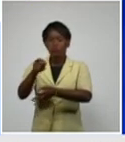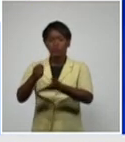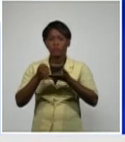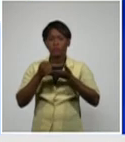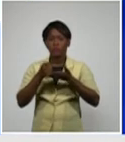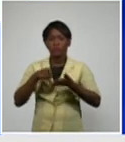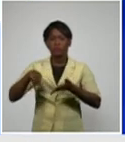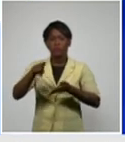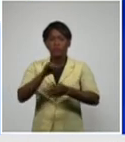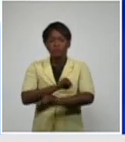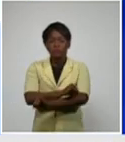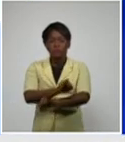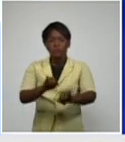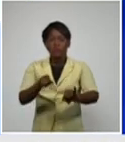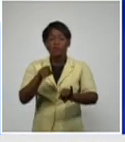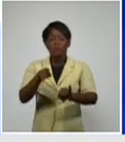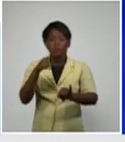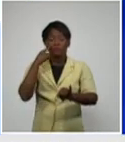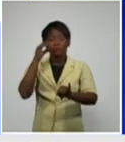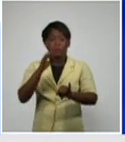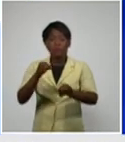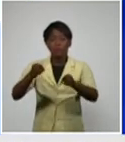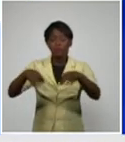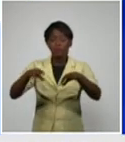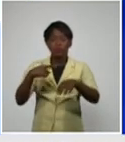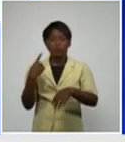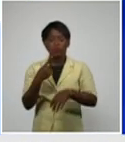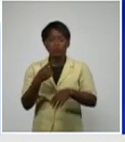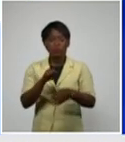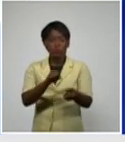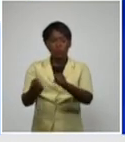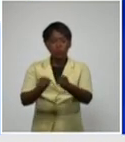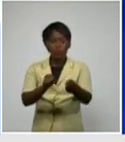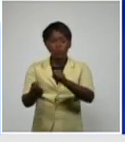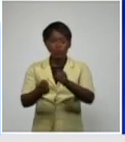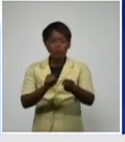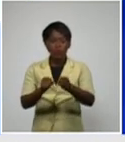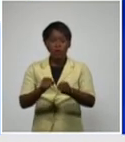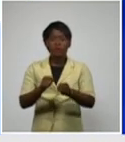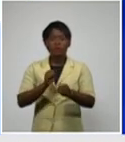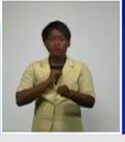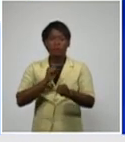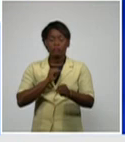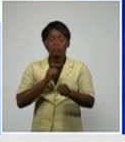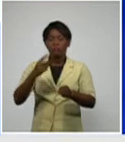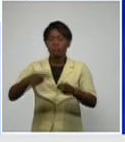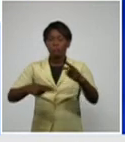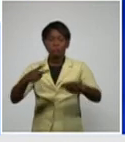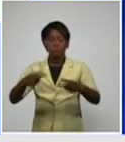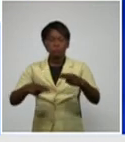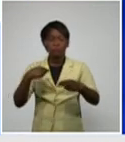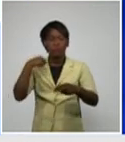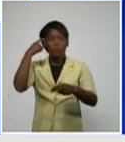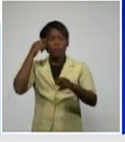consideramos que con las acciones que se hacen va a ir bajando. Estoy casi seguro que marzo va a ser